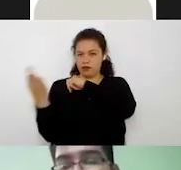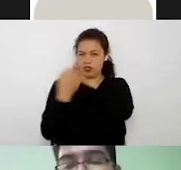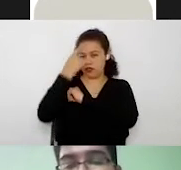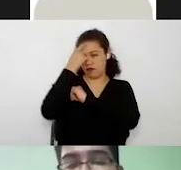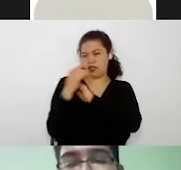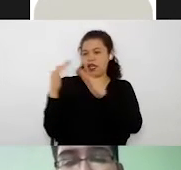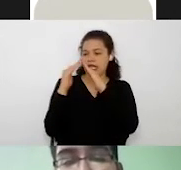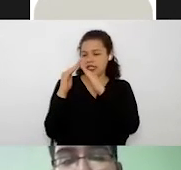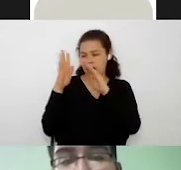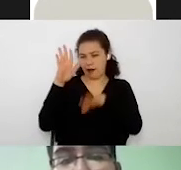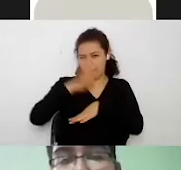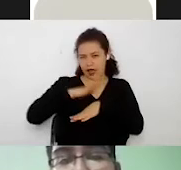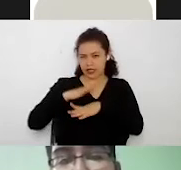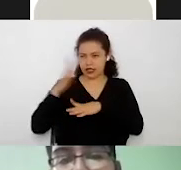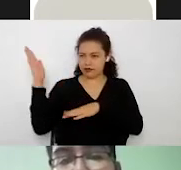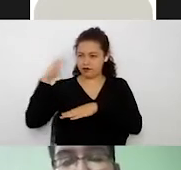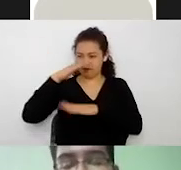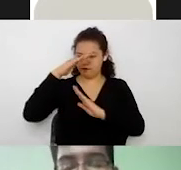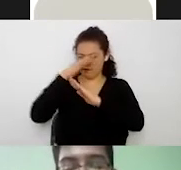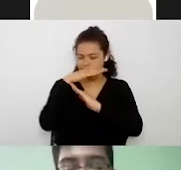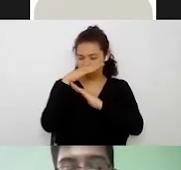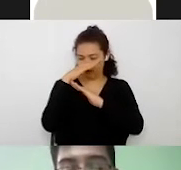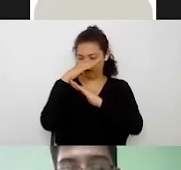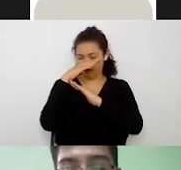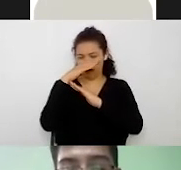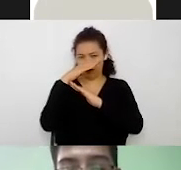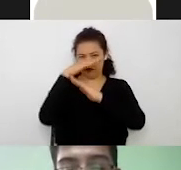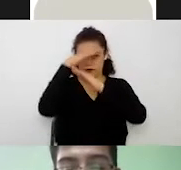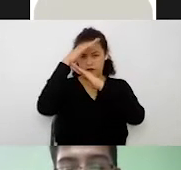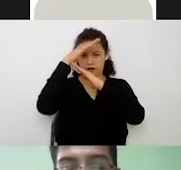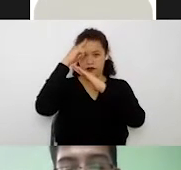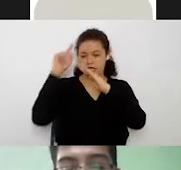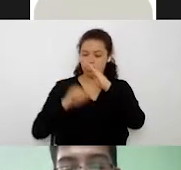casita. Hay muchas